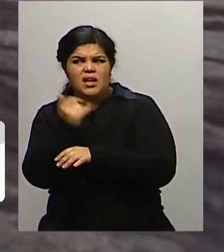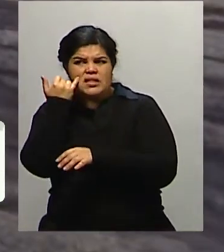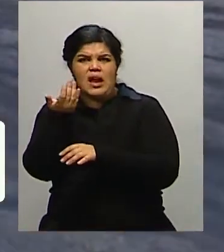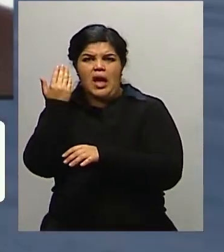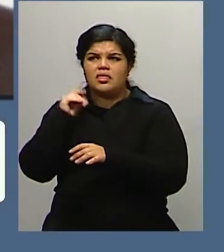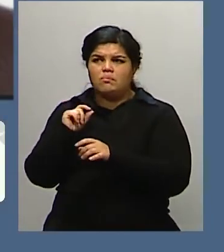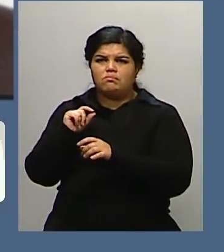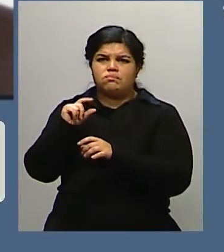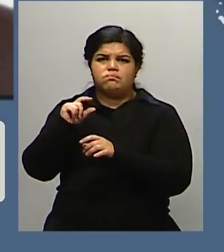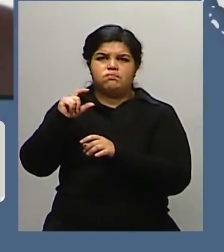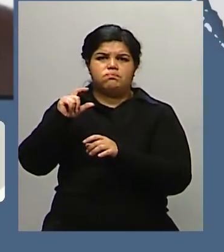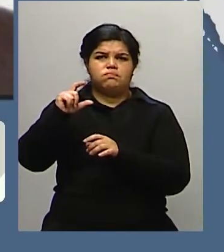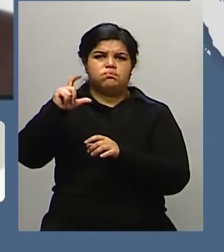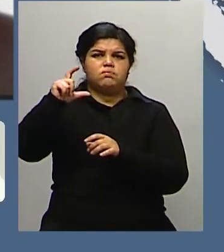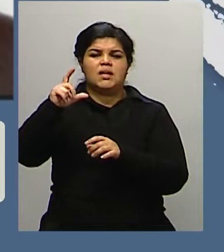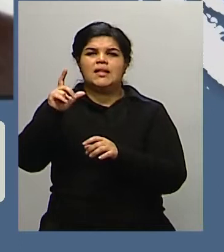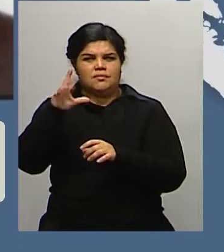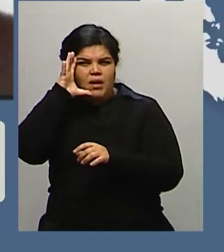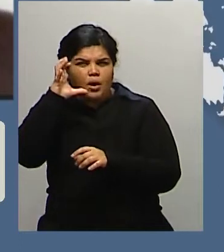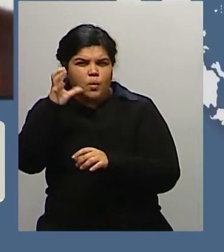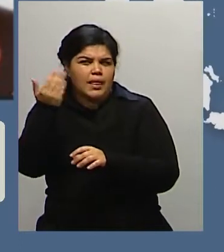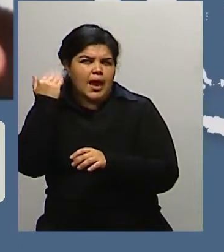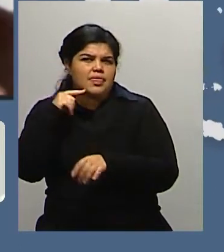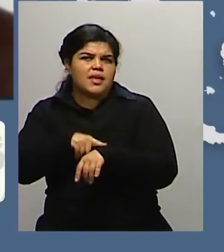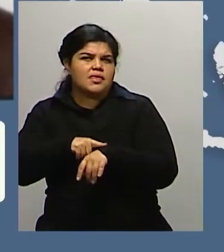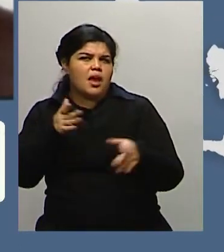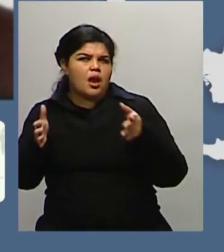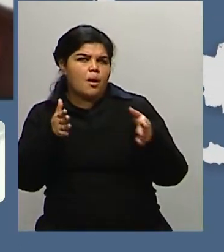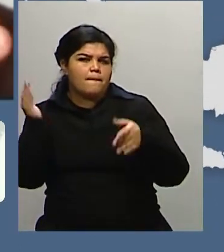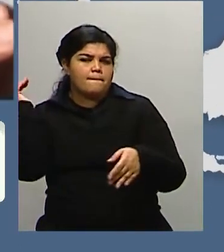producto de la pandemia. ¿Recuerdan ustedes la gran